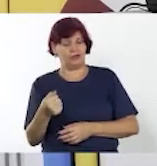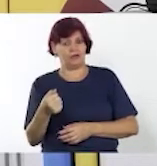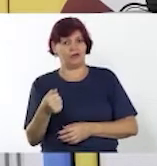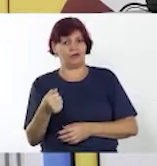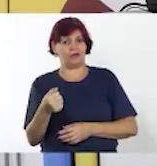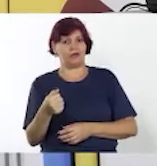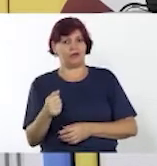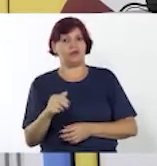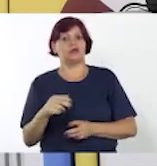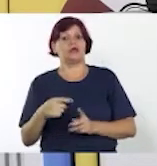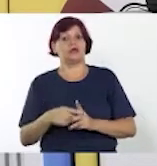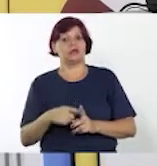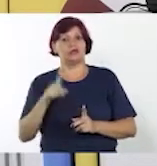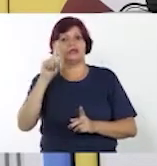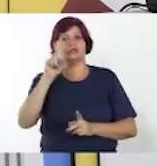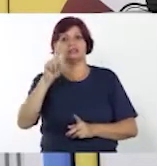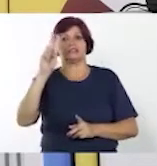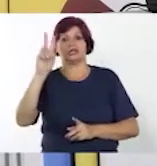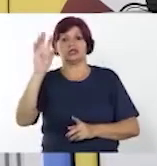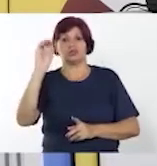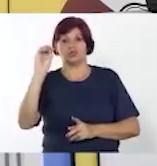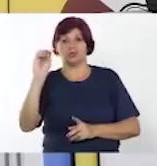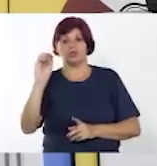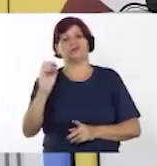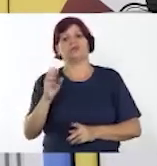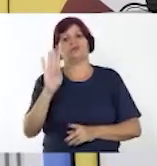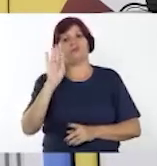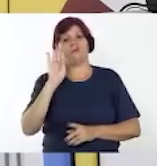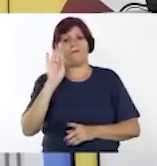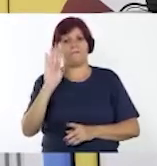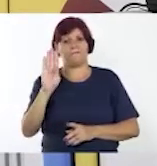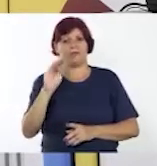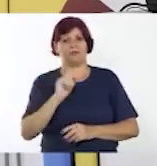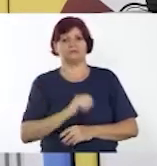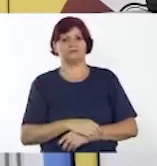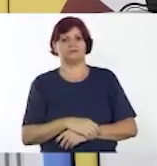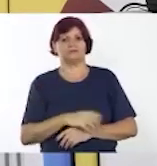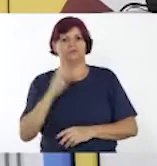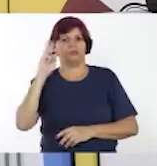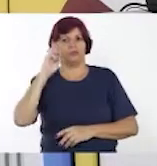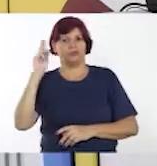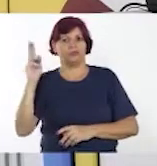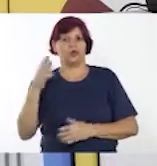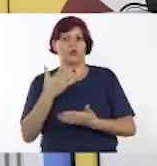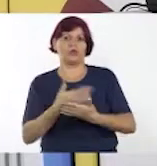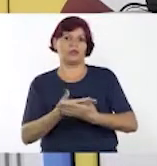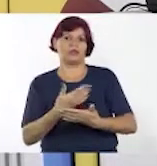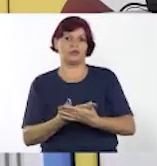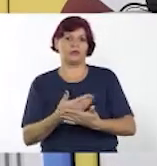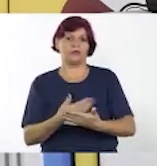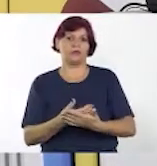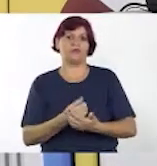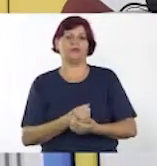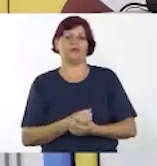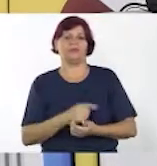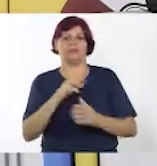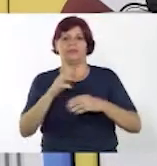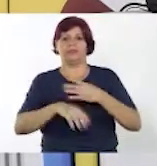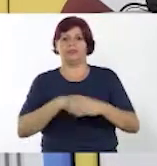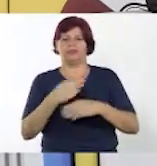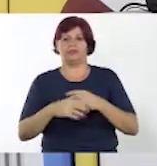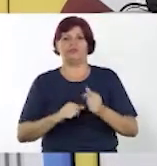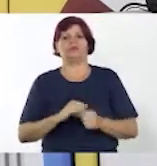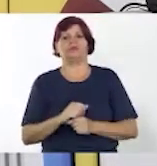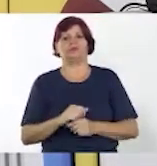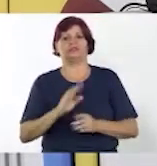y 120 latas del tipo B. Recuérdense que la comprobación del problema se hace en el texto.